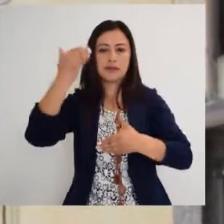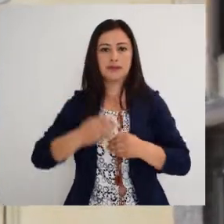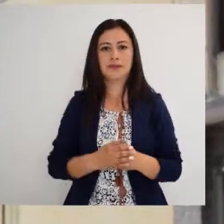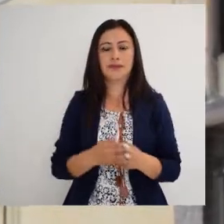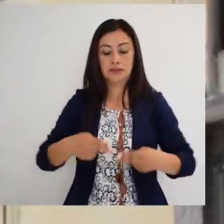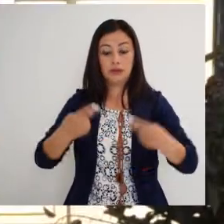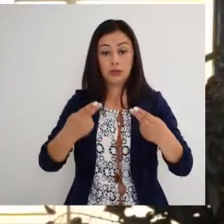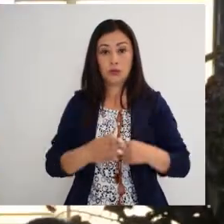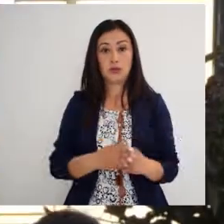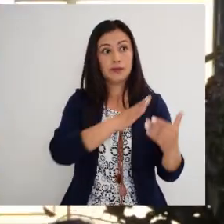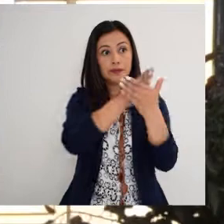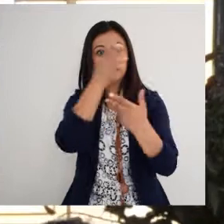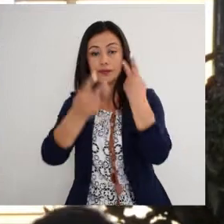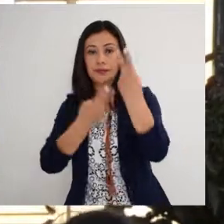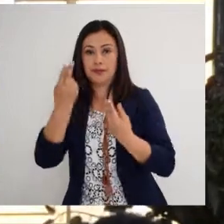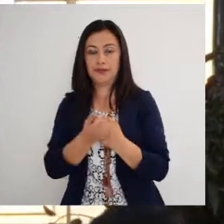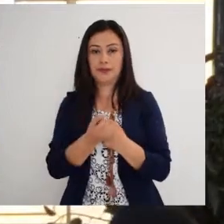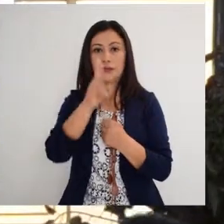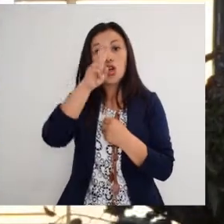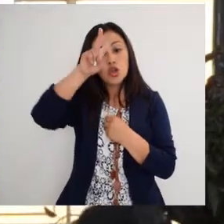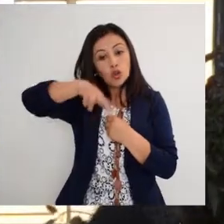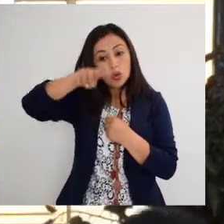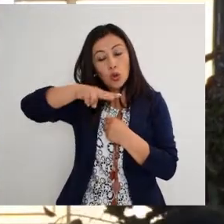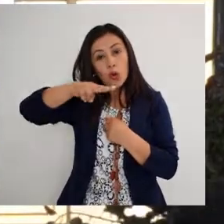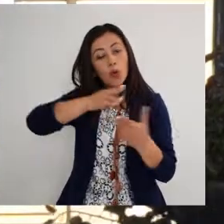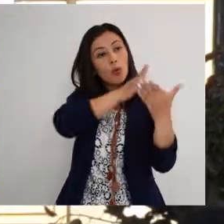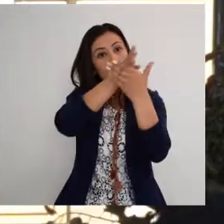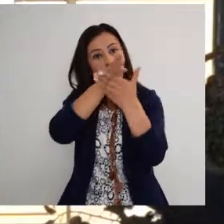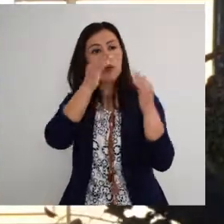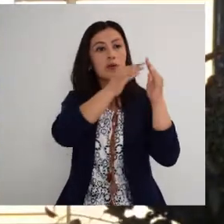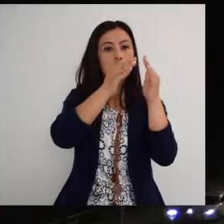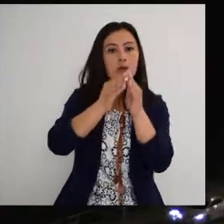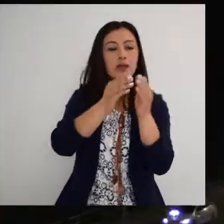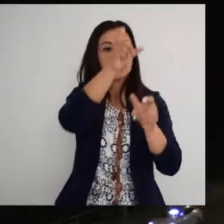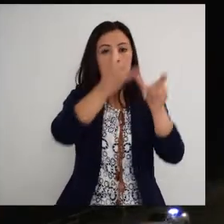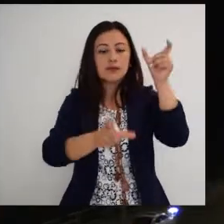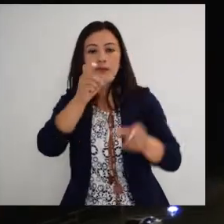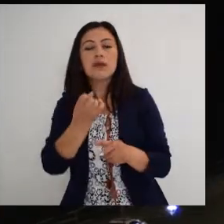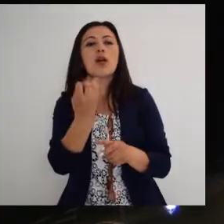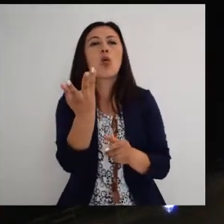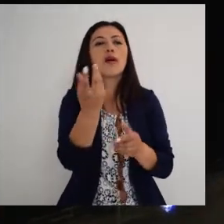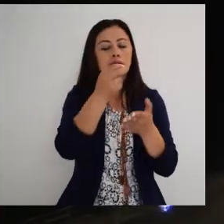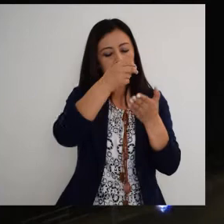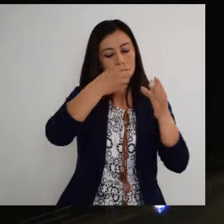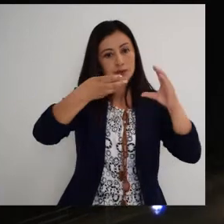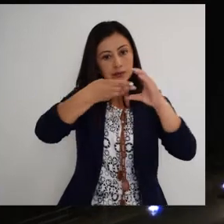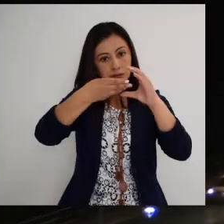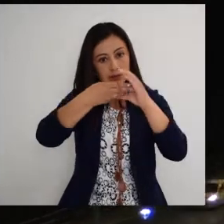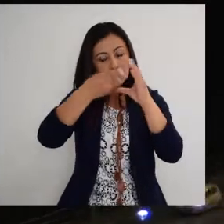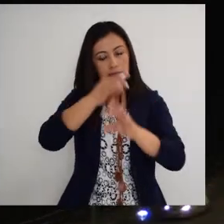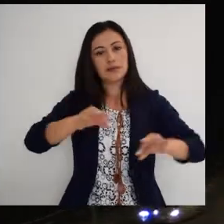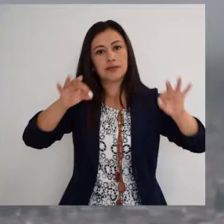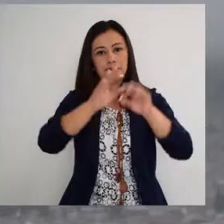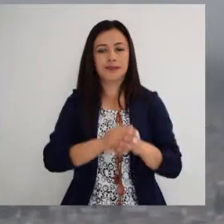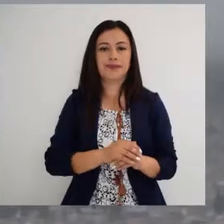se ha iniciado en la ciudad de Tunja. Son dos meses en los cuales se van a estar haciendo las visitas